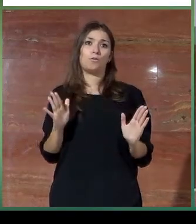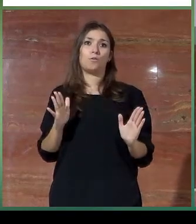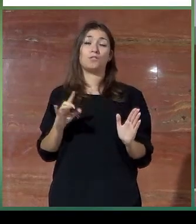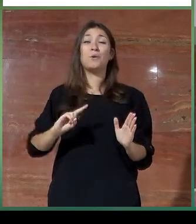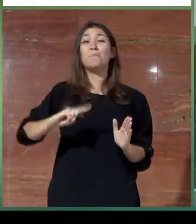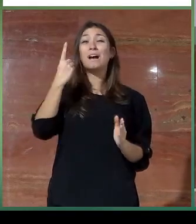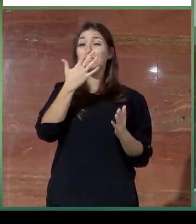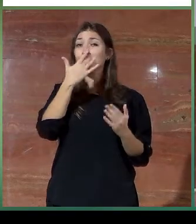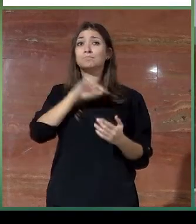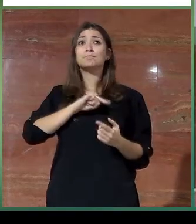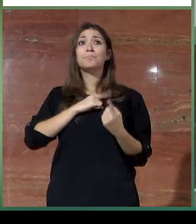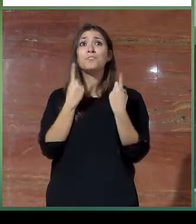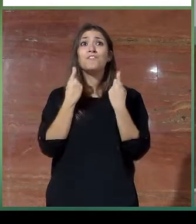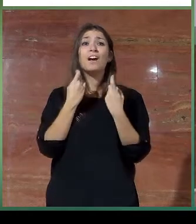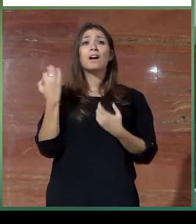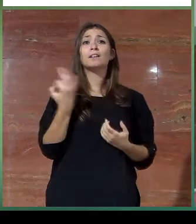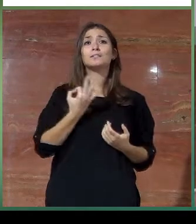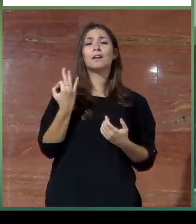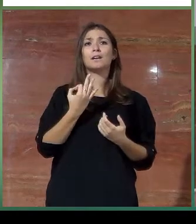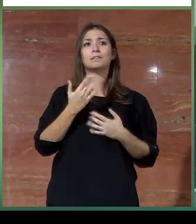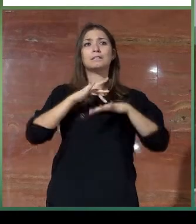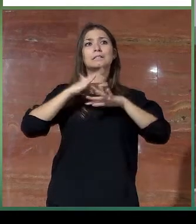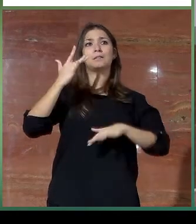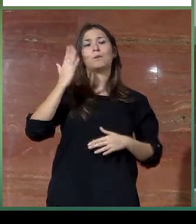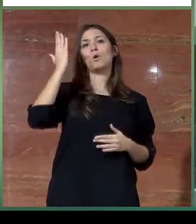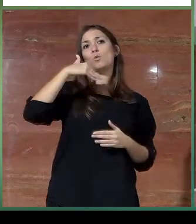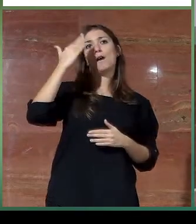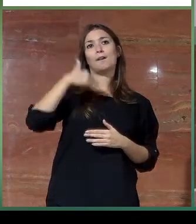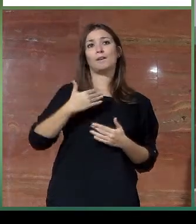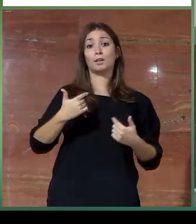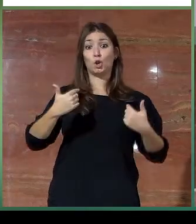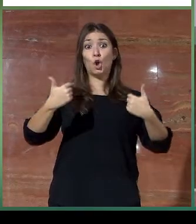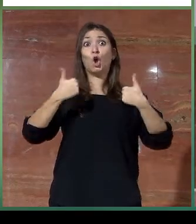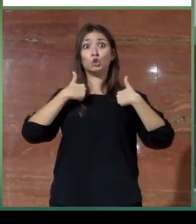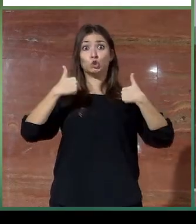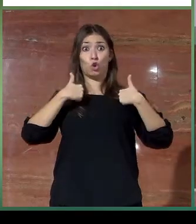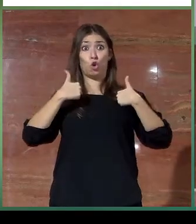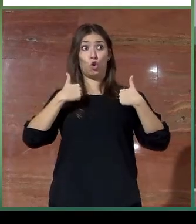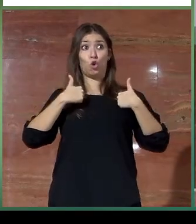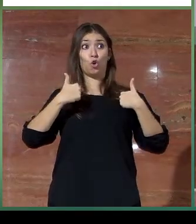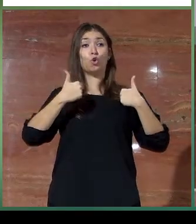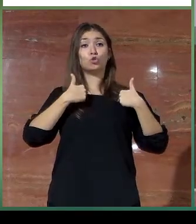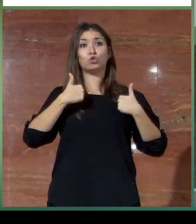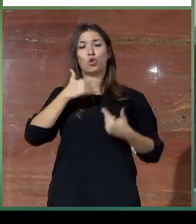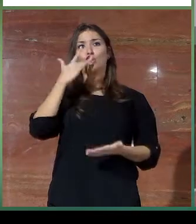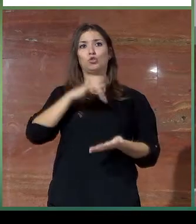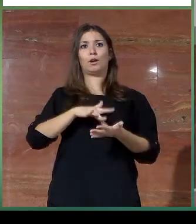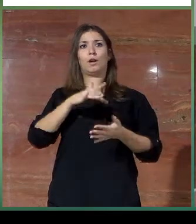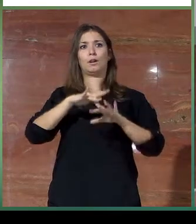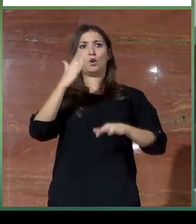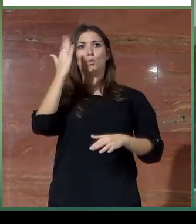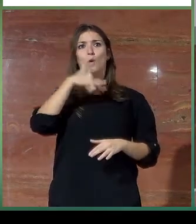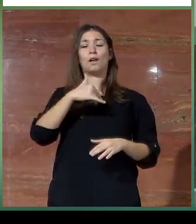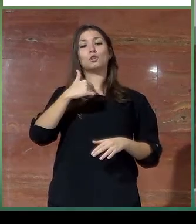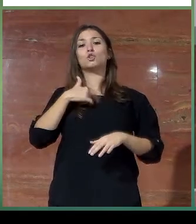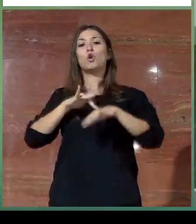falta he hecho es la falta de sensibilidad, que yo la he cogido, y soy así de claro, porque me ha tocado y lo